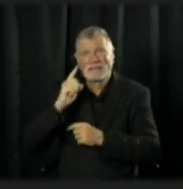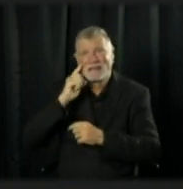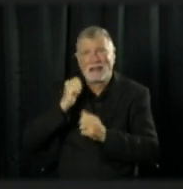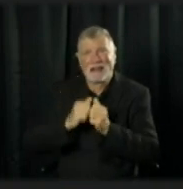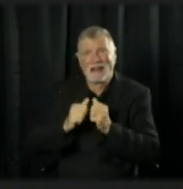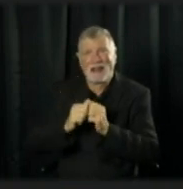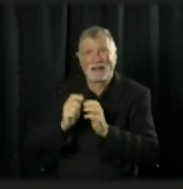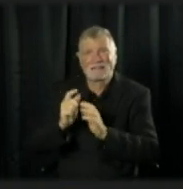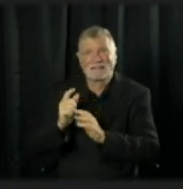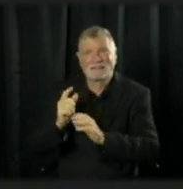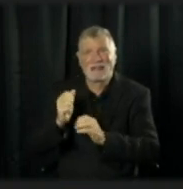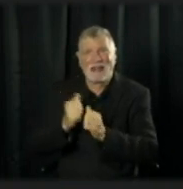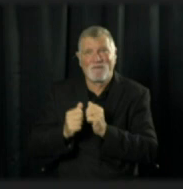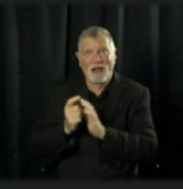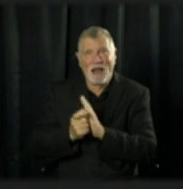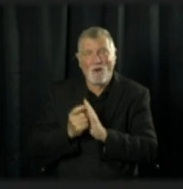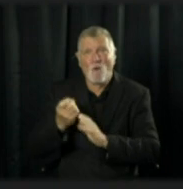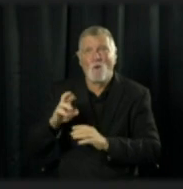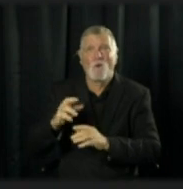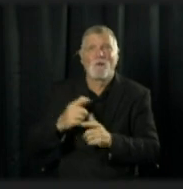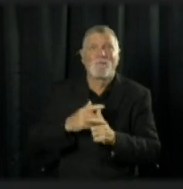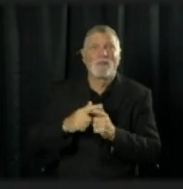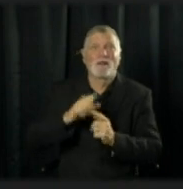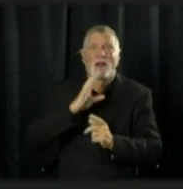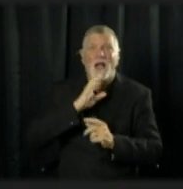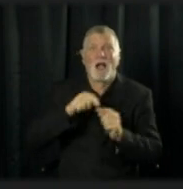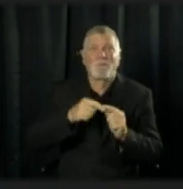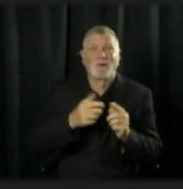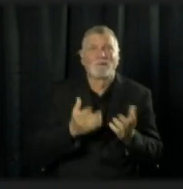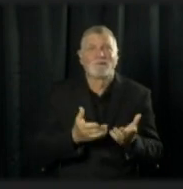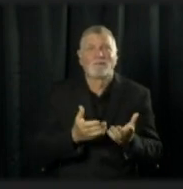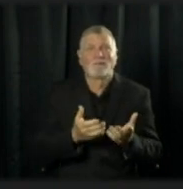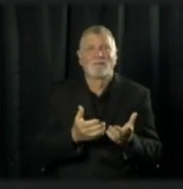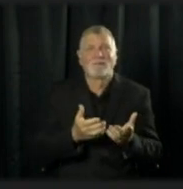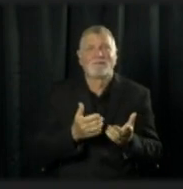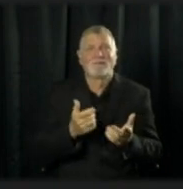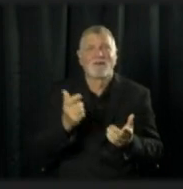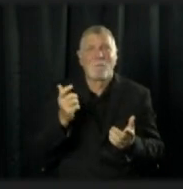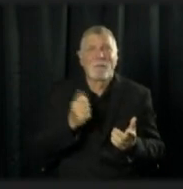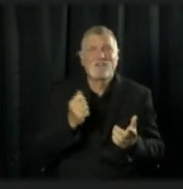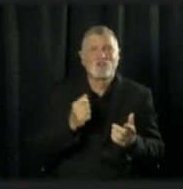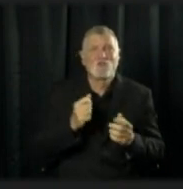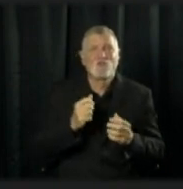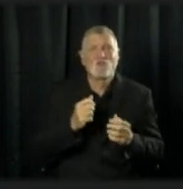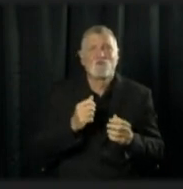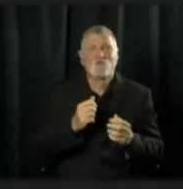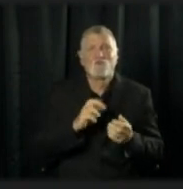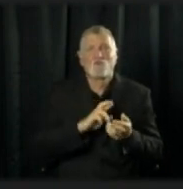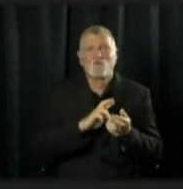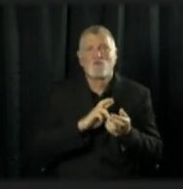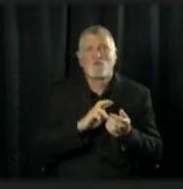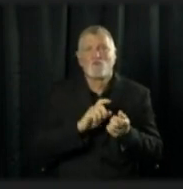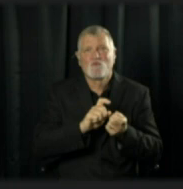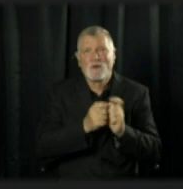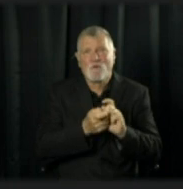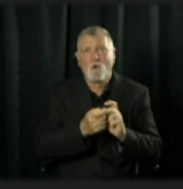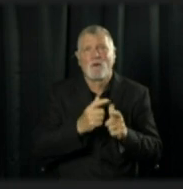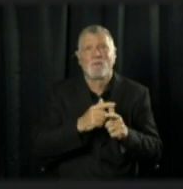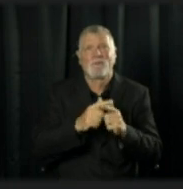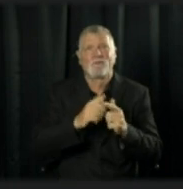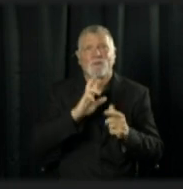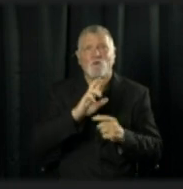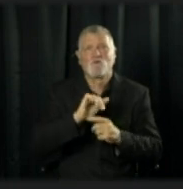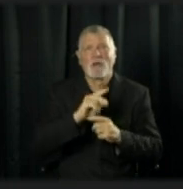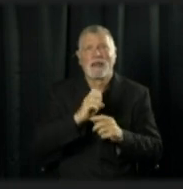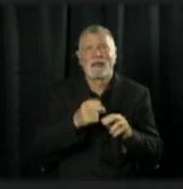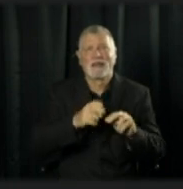6 centavos por kilovatio hora? Pero luego habla sobre la reforma de las pensiones, que